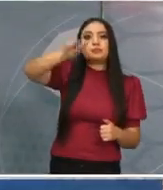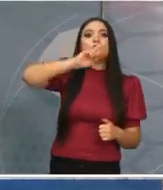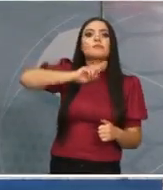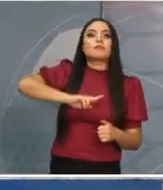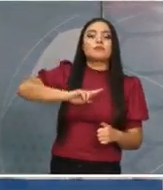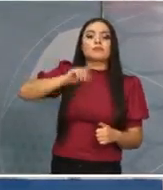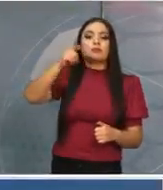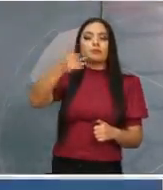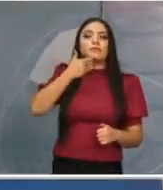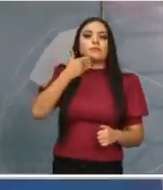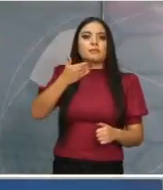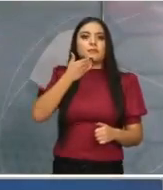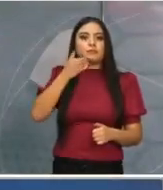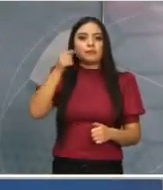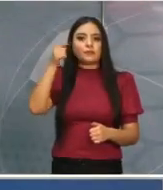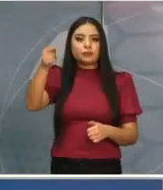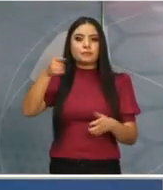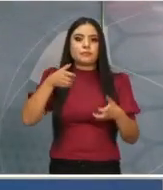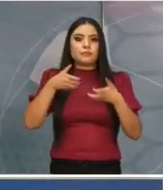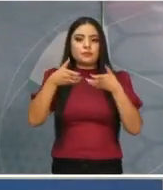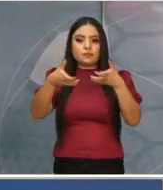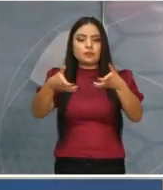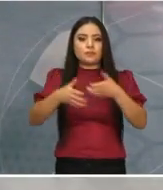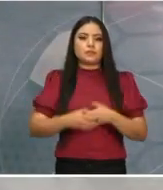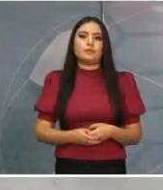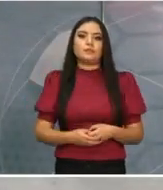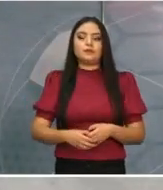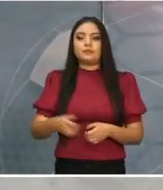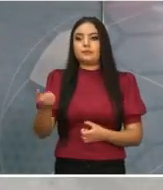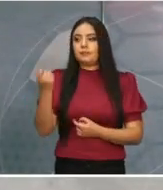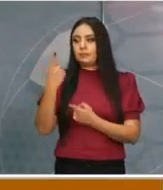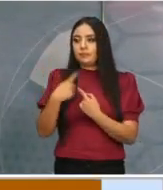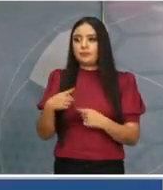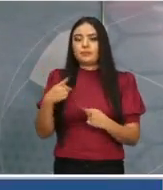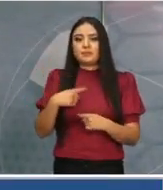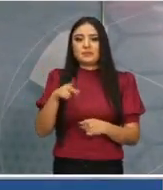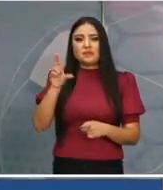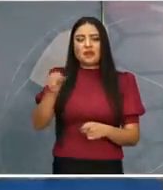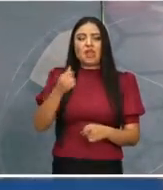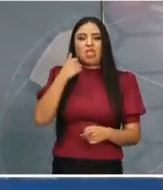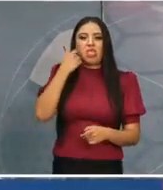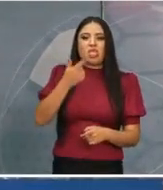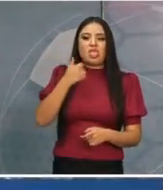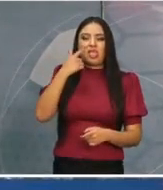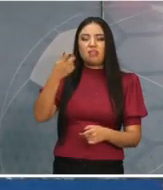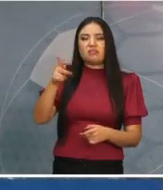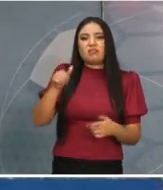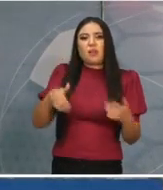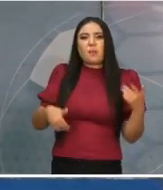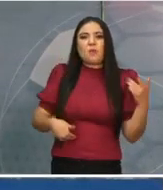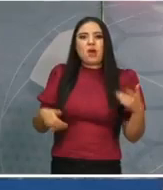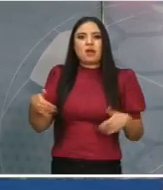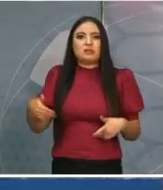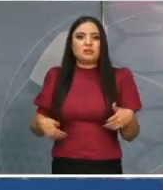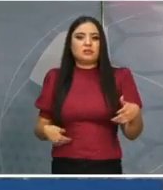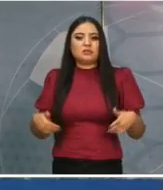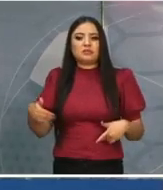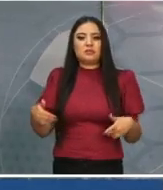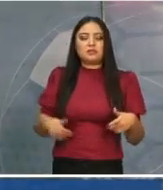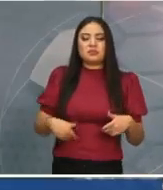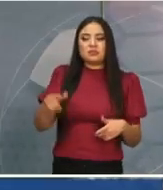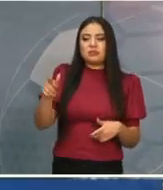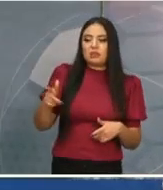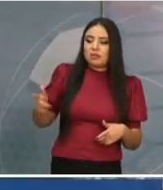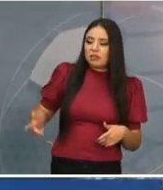carretera los inconformes mencionaron que es muy incómodo pasar por el camino que se encuentra llenos de tierra que